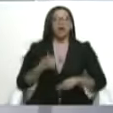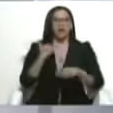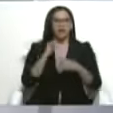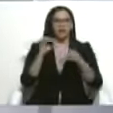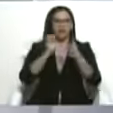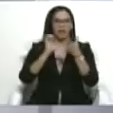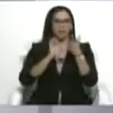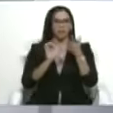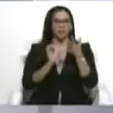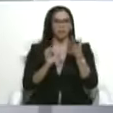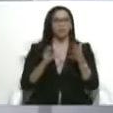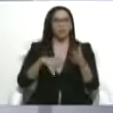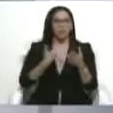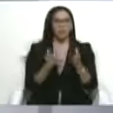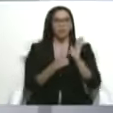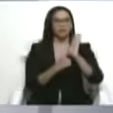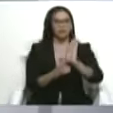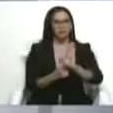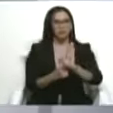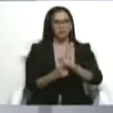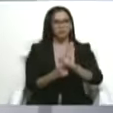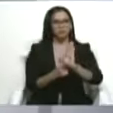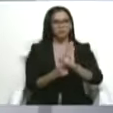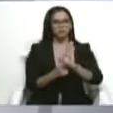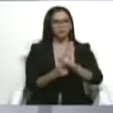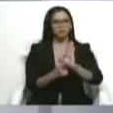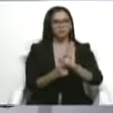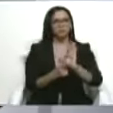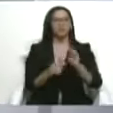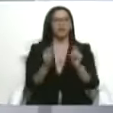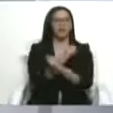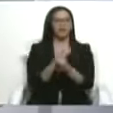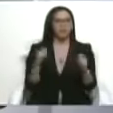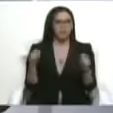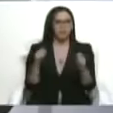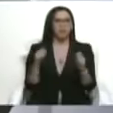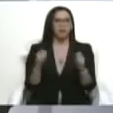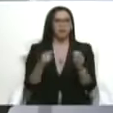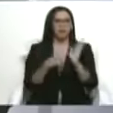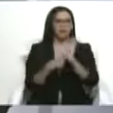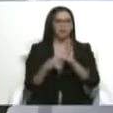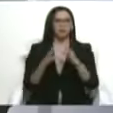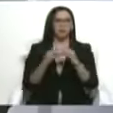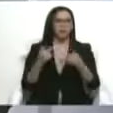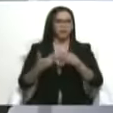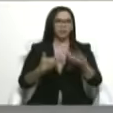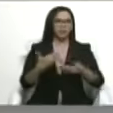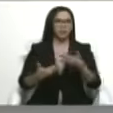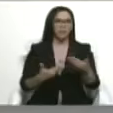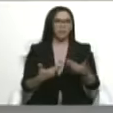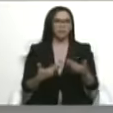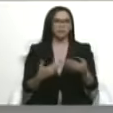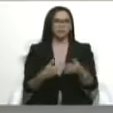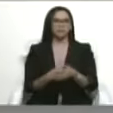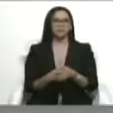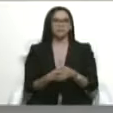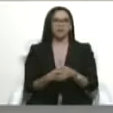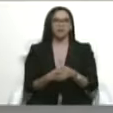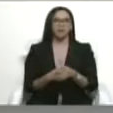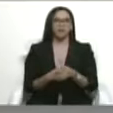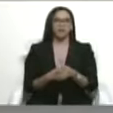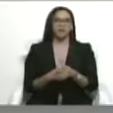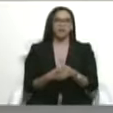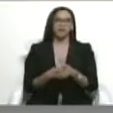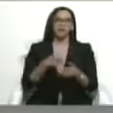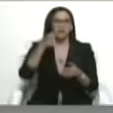elementos de convicción que nos pudieran llevar a terminar de desmantelar toda esta trama, ¿no? Vestalia Araujo,